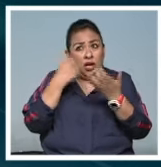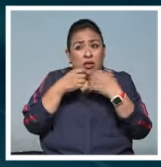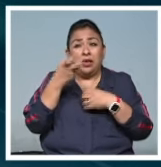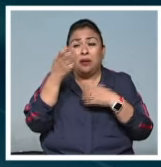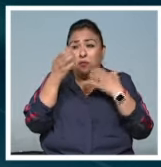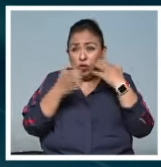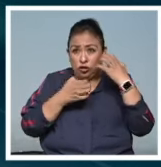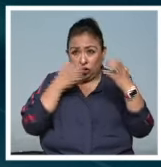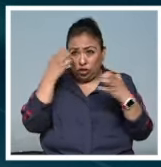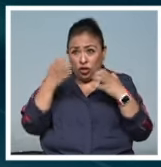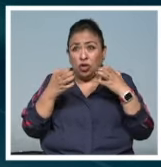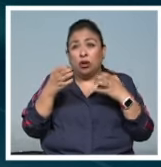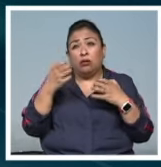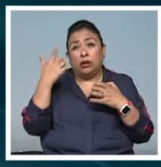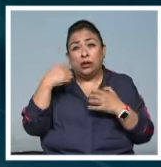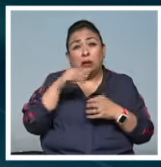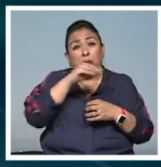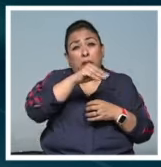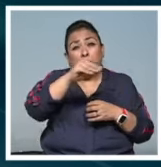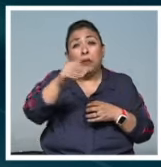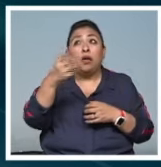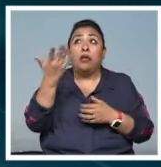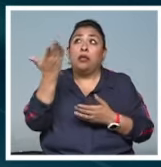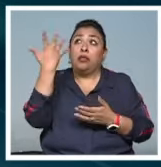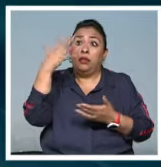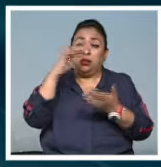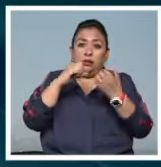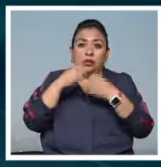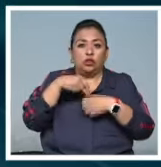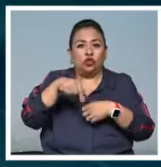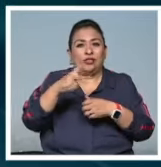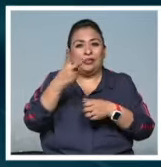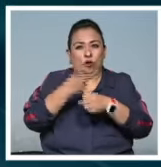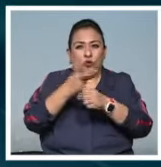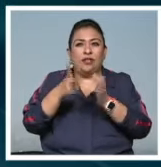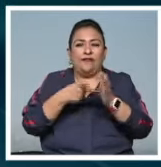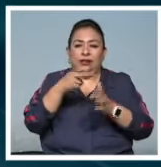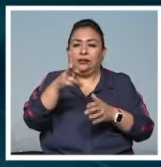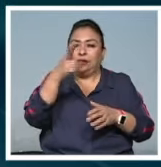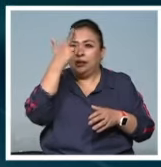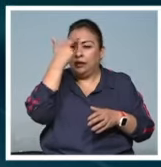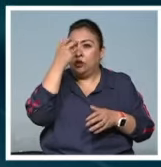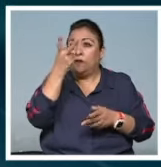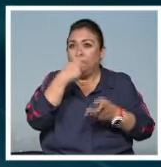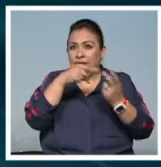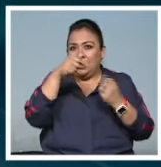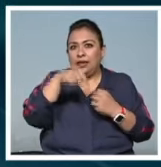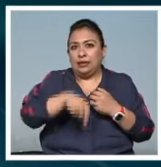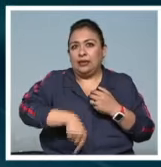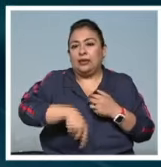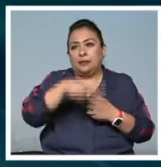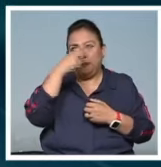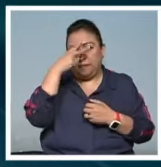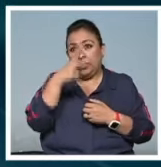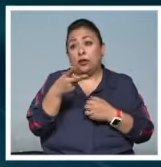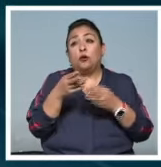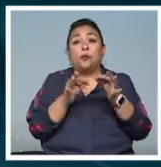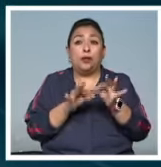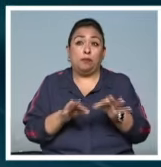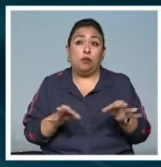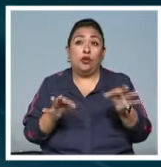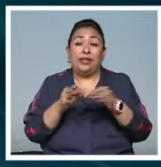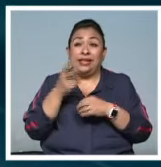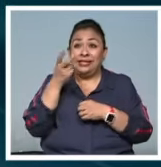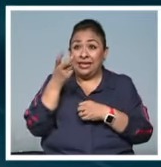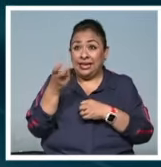está girando desde hace 10 años, entonces, bueno, es la segunda vez, como bien dices, la segunda vez que está en nuestro país. Pero la importancia de